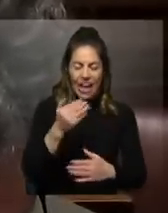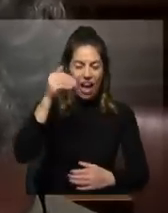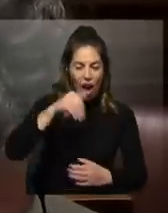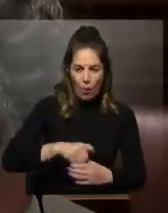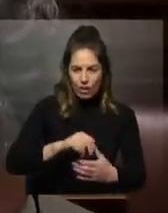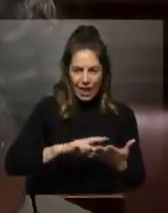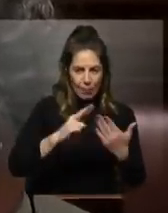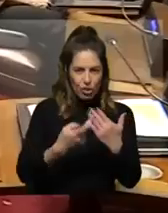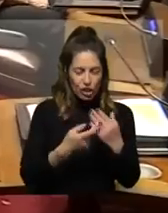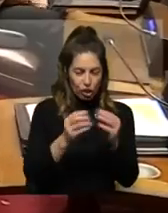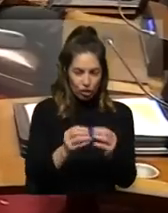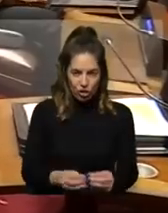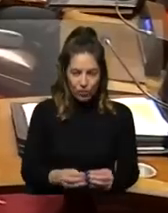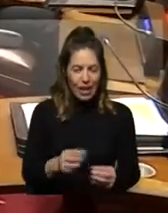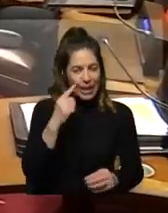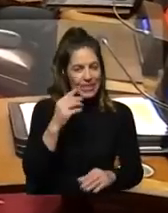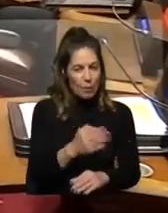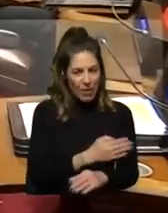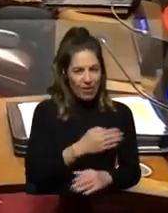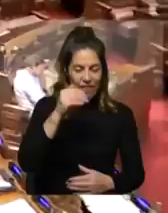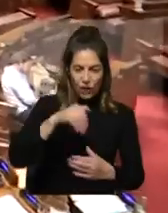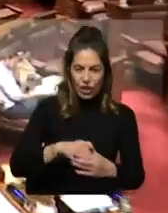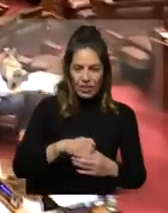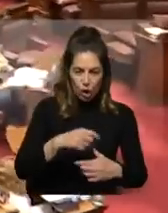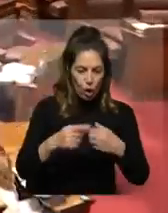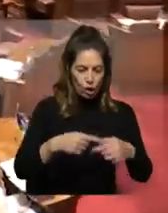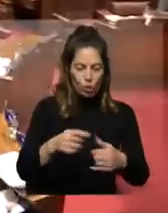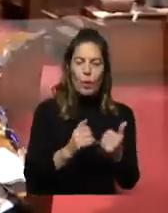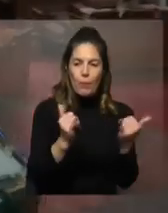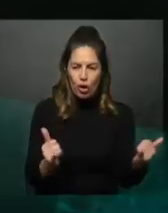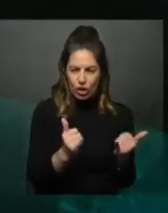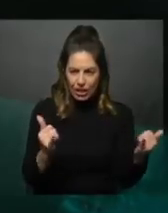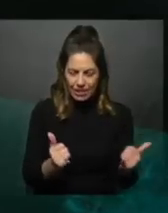rendición de cuentas se prevé que la votación se extienda durante varios días